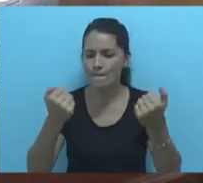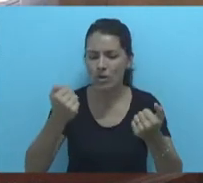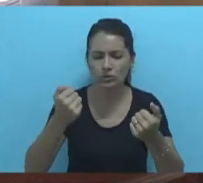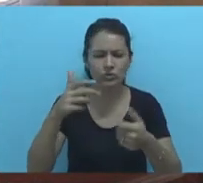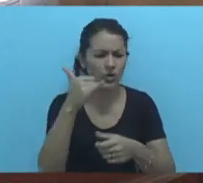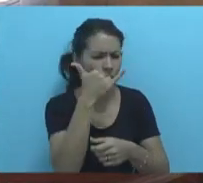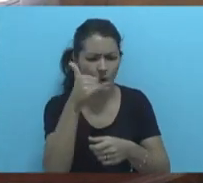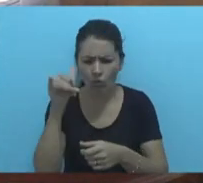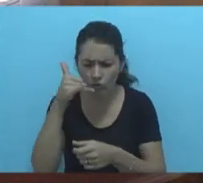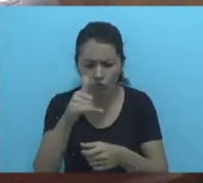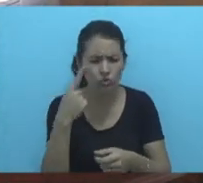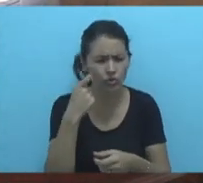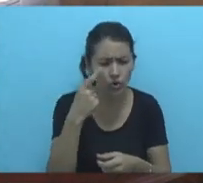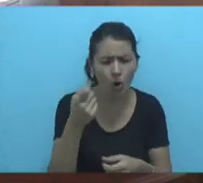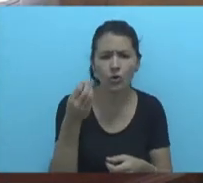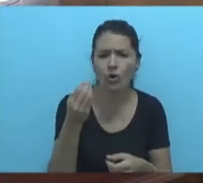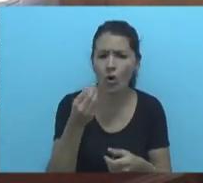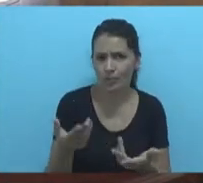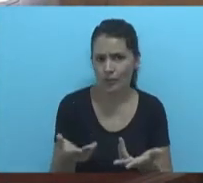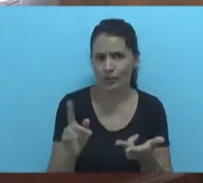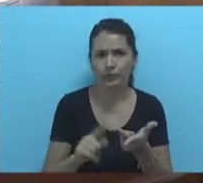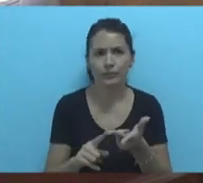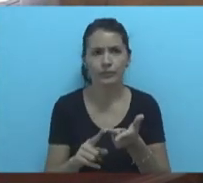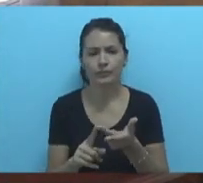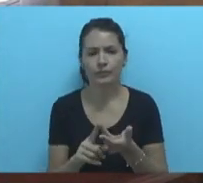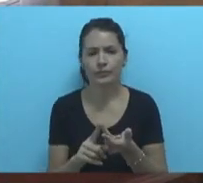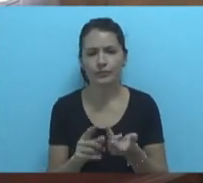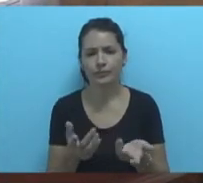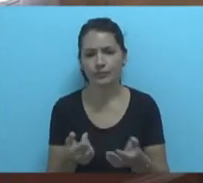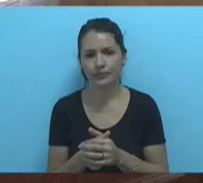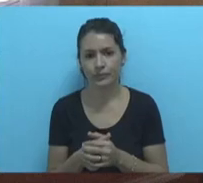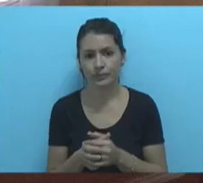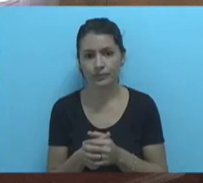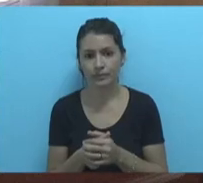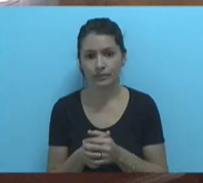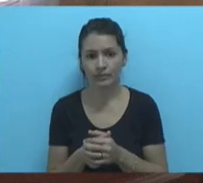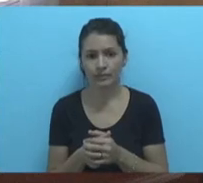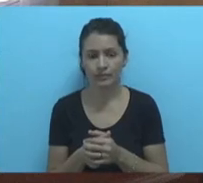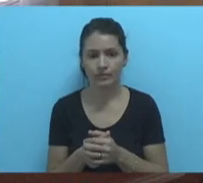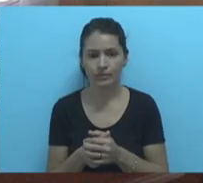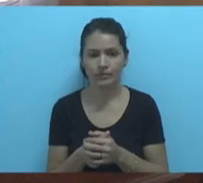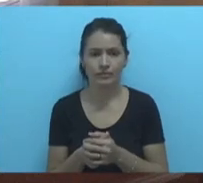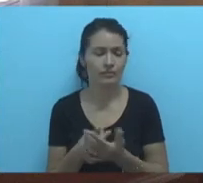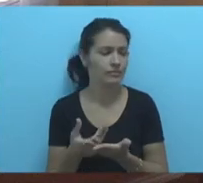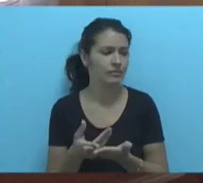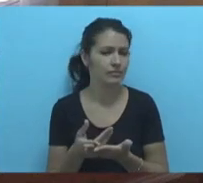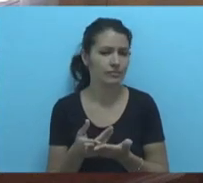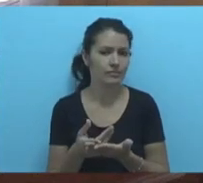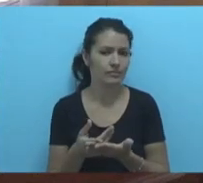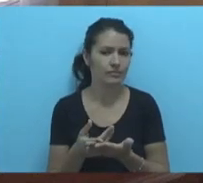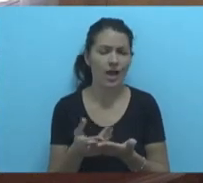videovigilancia. Tenemos información que nos llega a través de los propios denunciantes de que habría muy pocos móviles policiales para